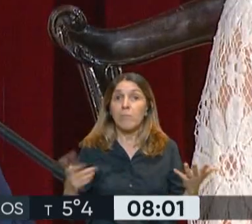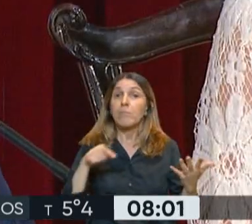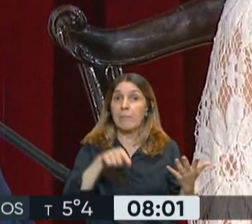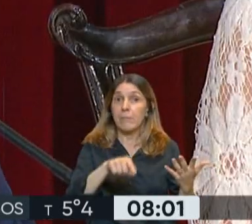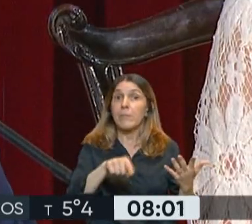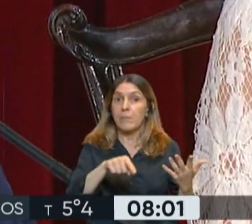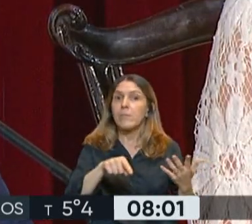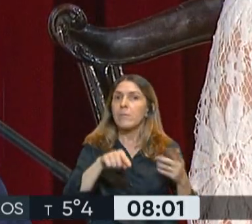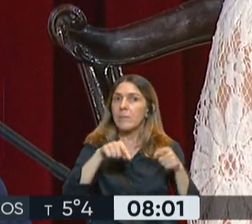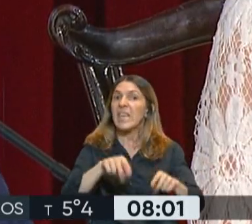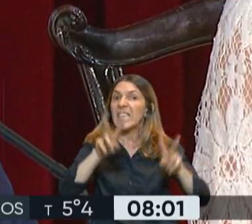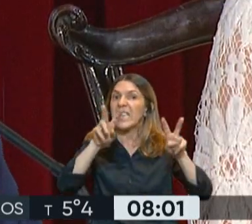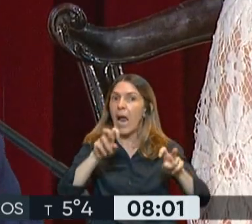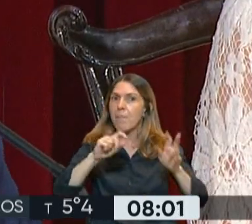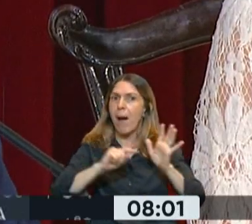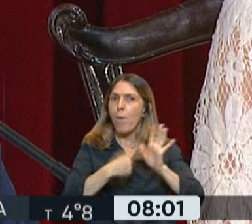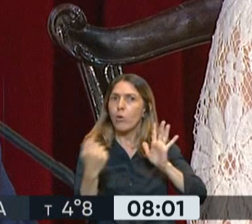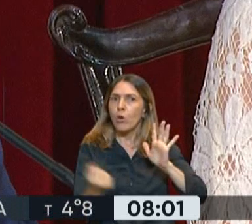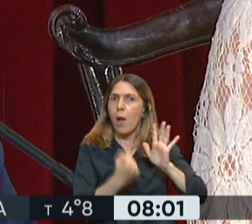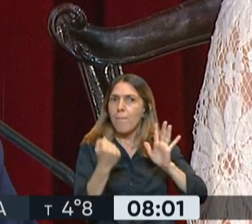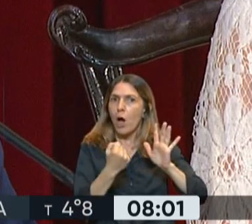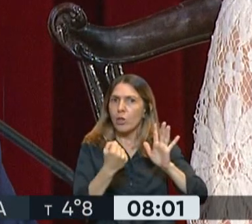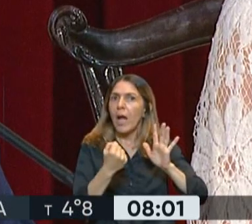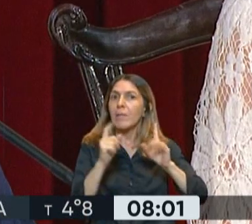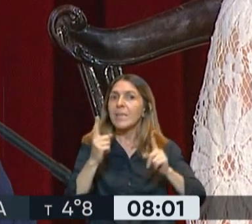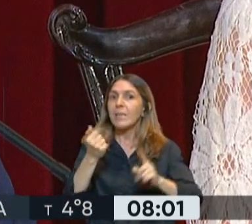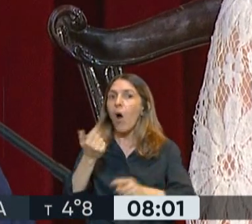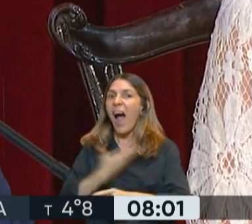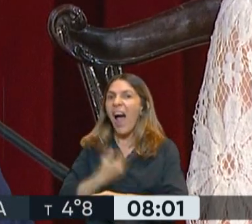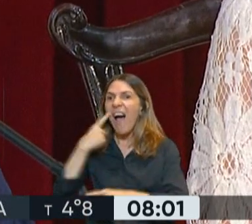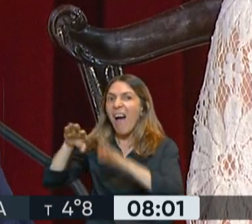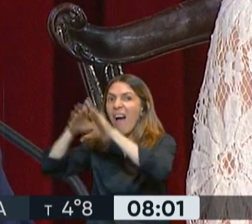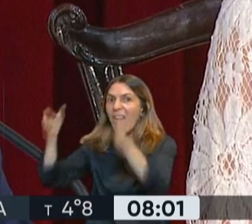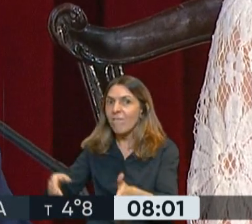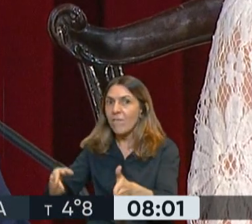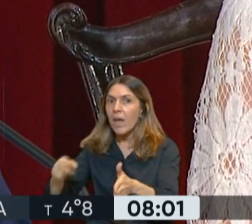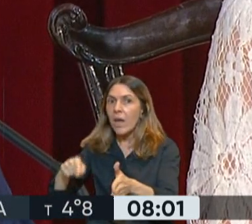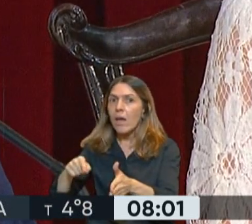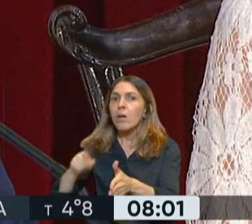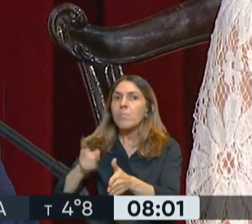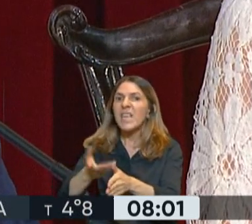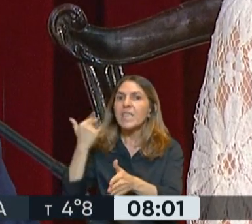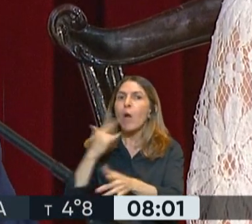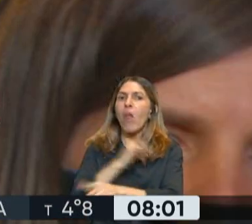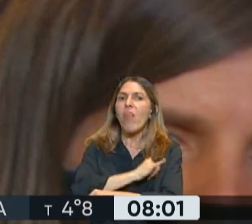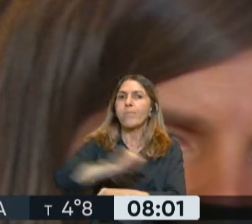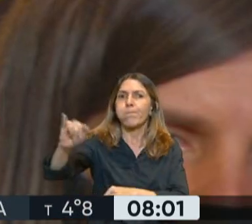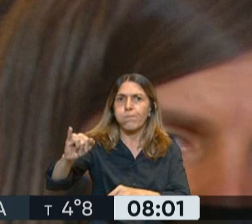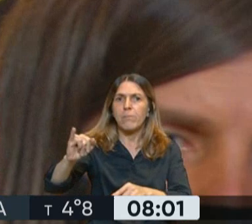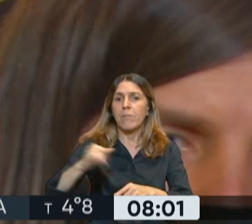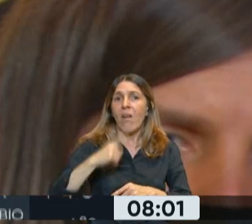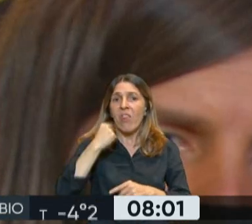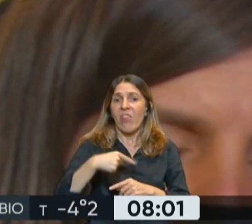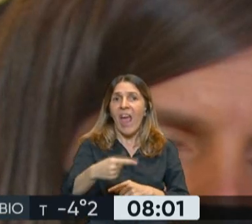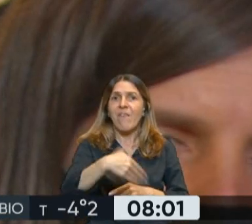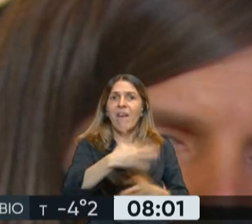Ese es el entramado que la intervención de la AFI develó y denunció. En los próximos días enviaré